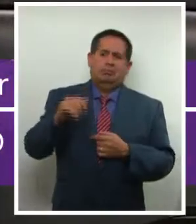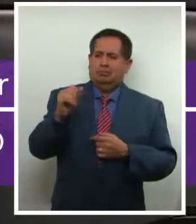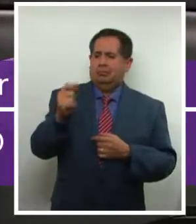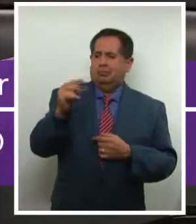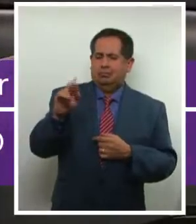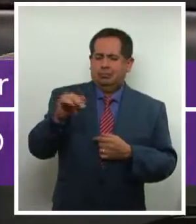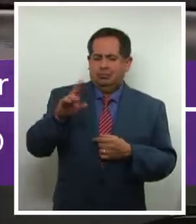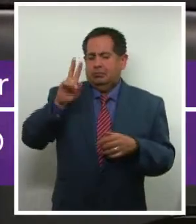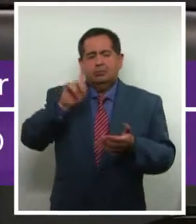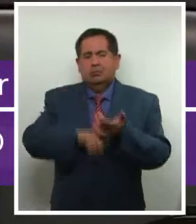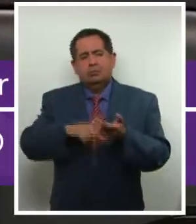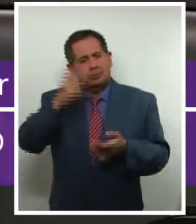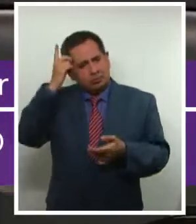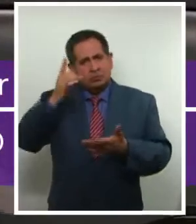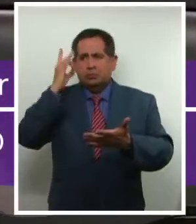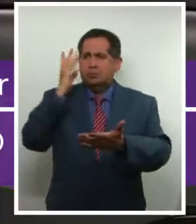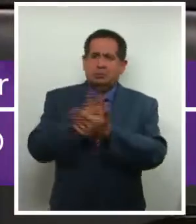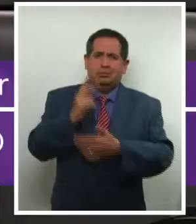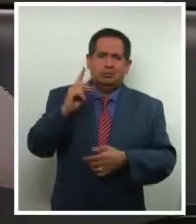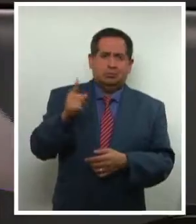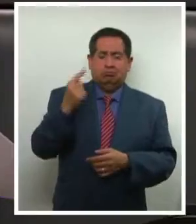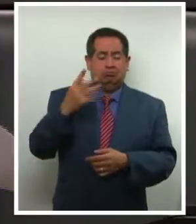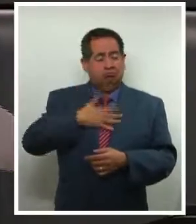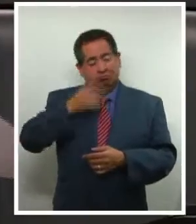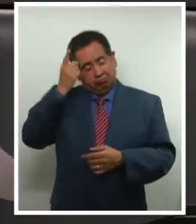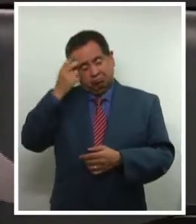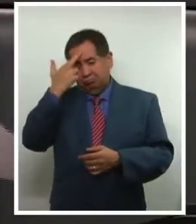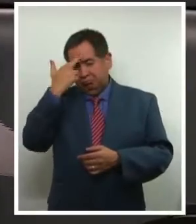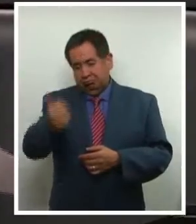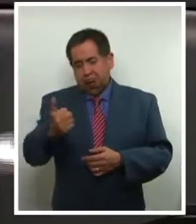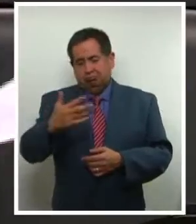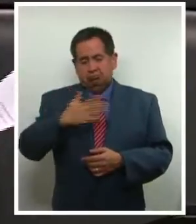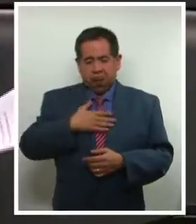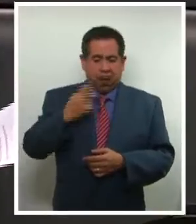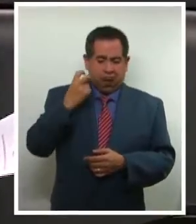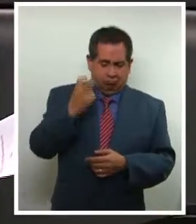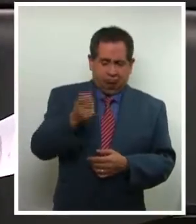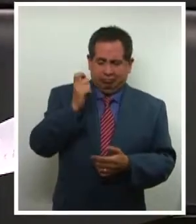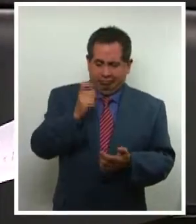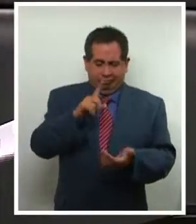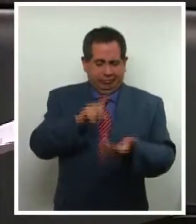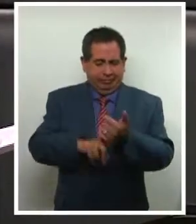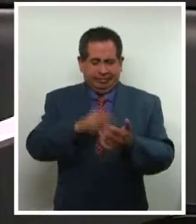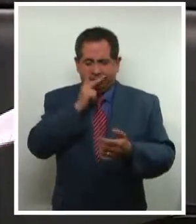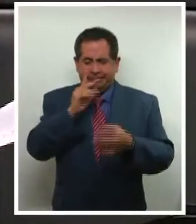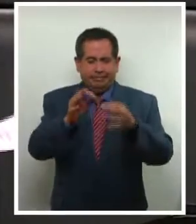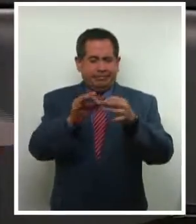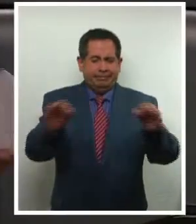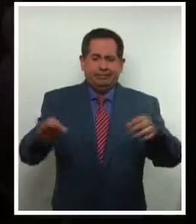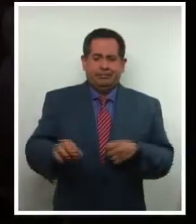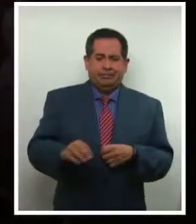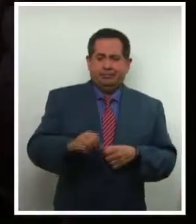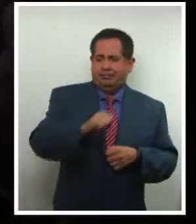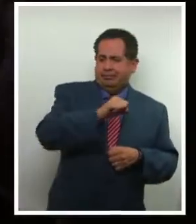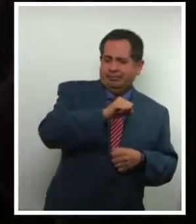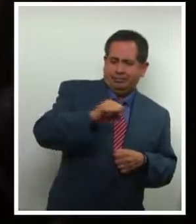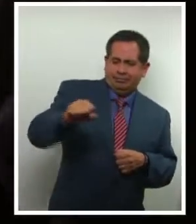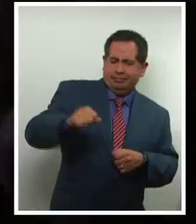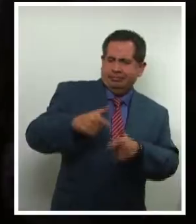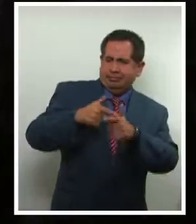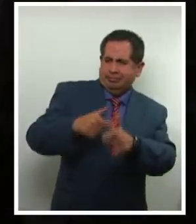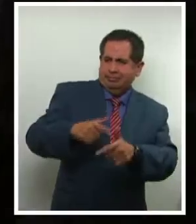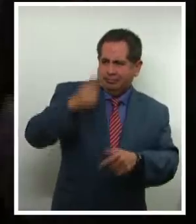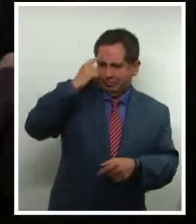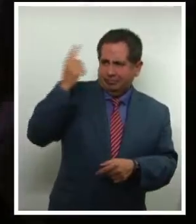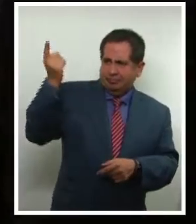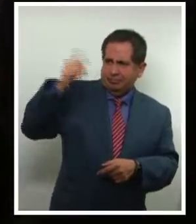de eso. Yo creo que nadie se tiene que poner el saco respecto a lo que significa la frase la resistencia permanente contra el